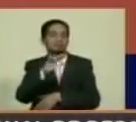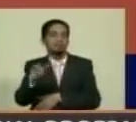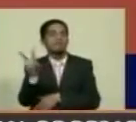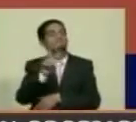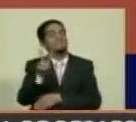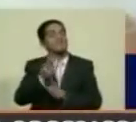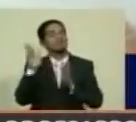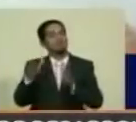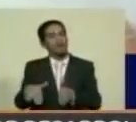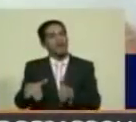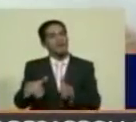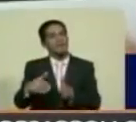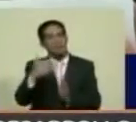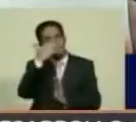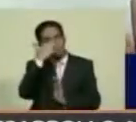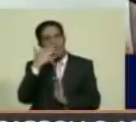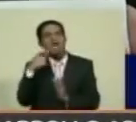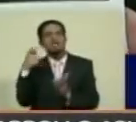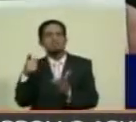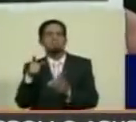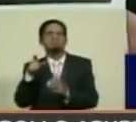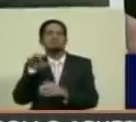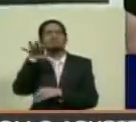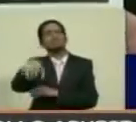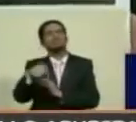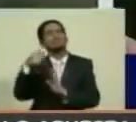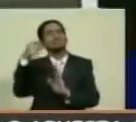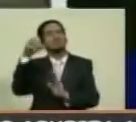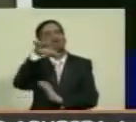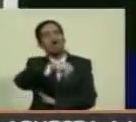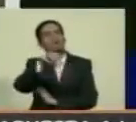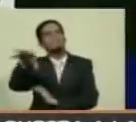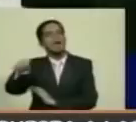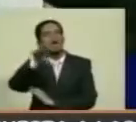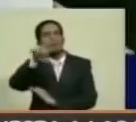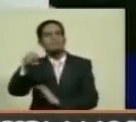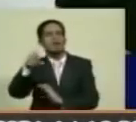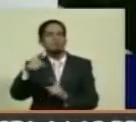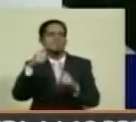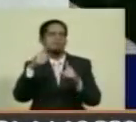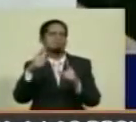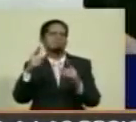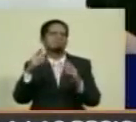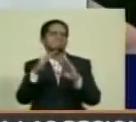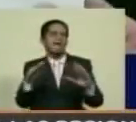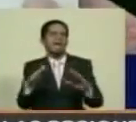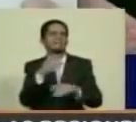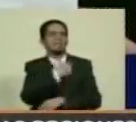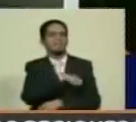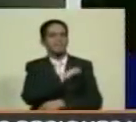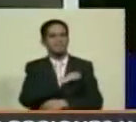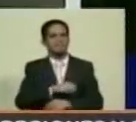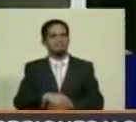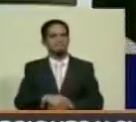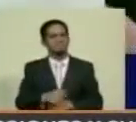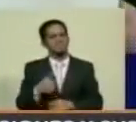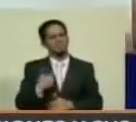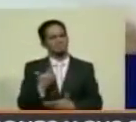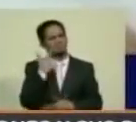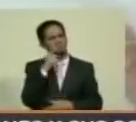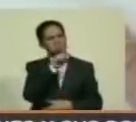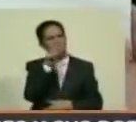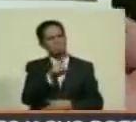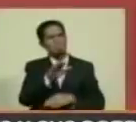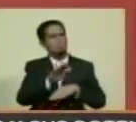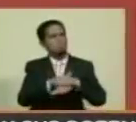venezolanos han comprado propiedades en Salamanca a granel. Yo me pregunto, ¿por qué el gobierno de